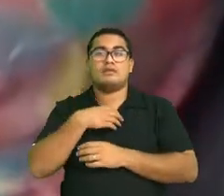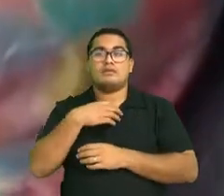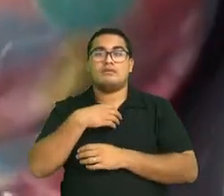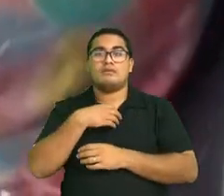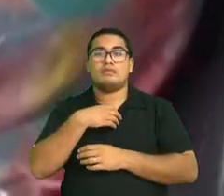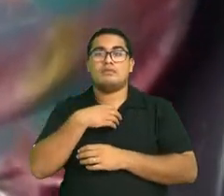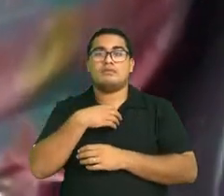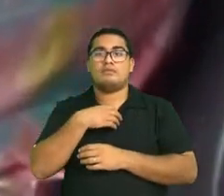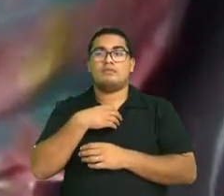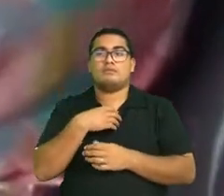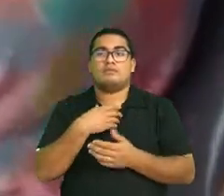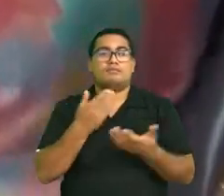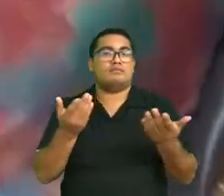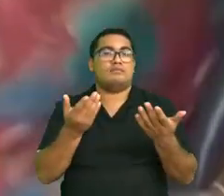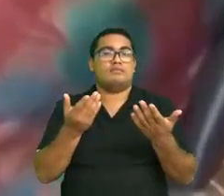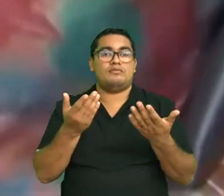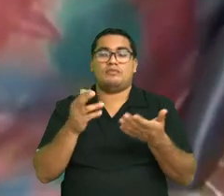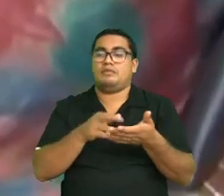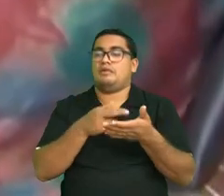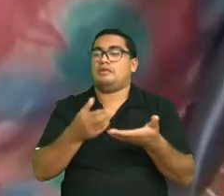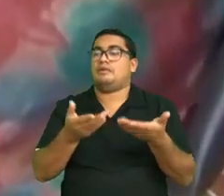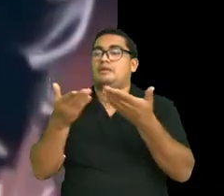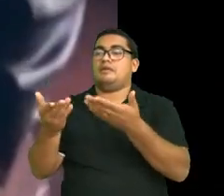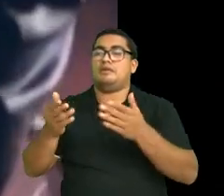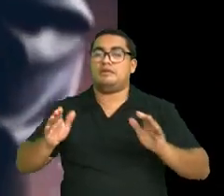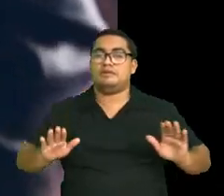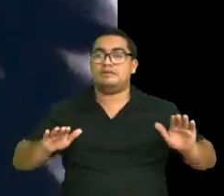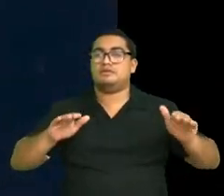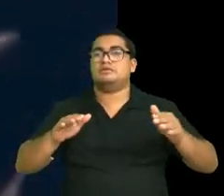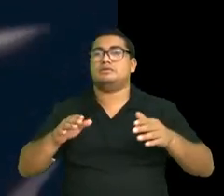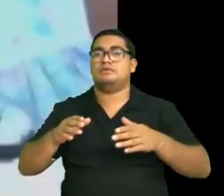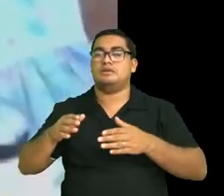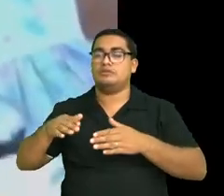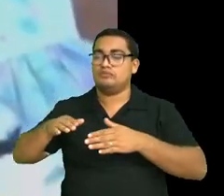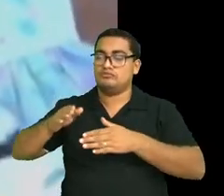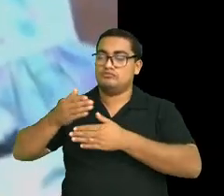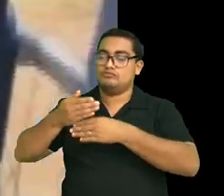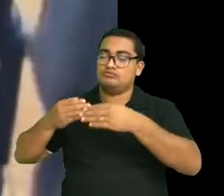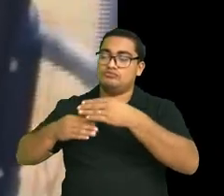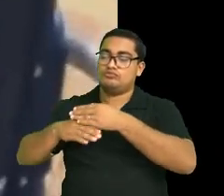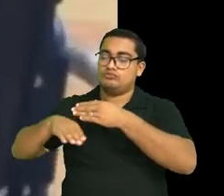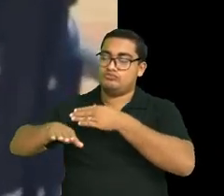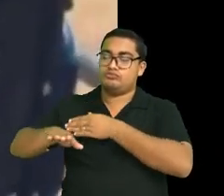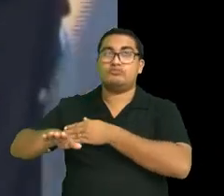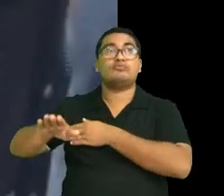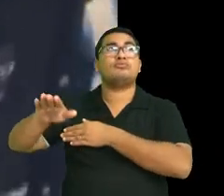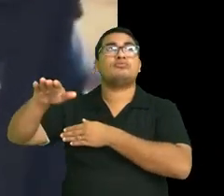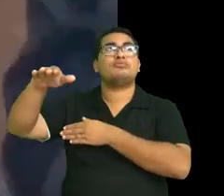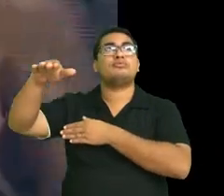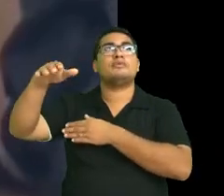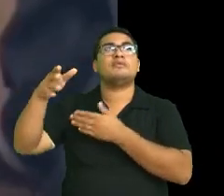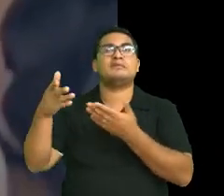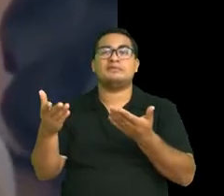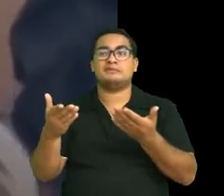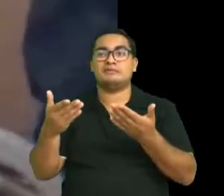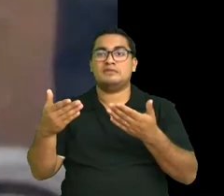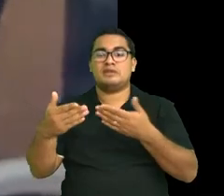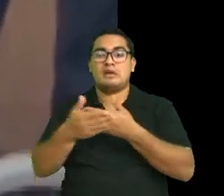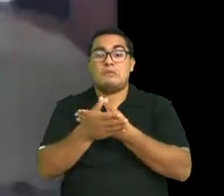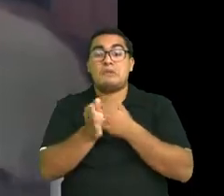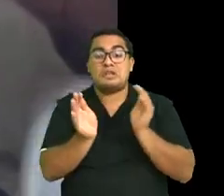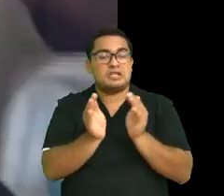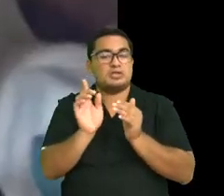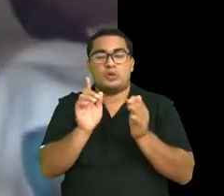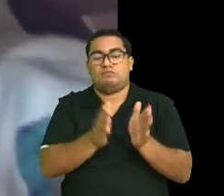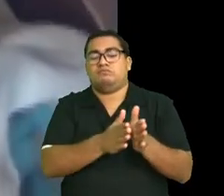un medio auxiliar o una rampa, a un acceso, incluso una puerta más ancha